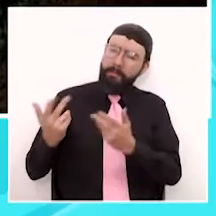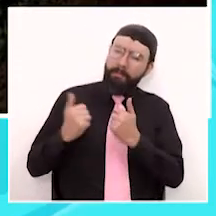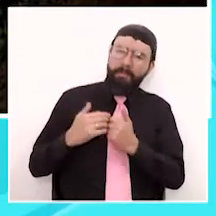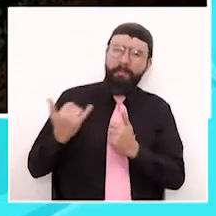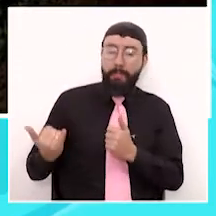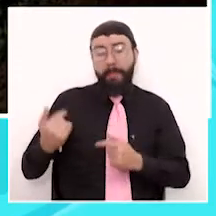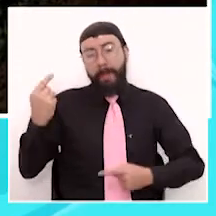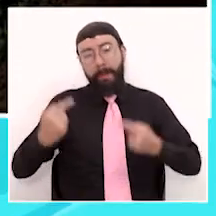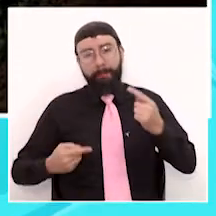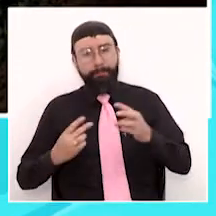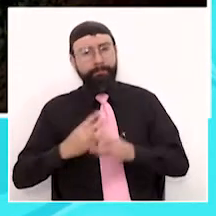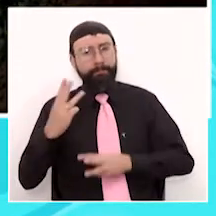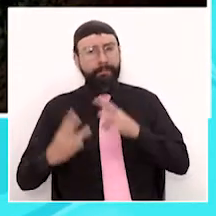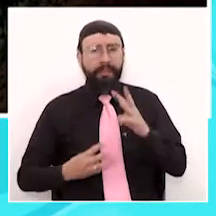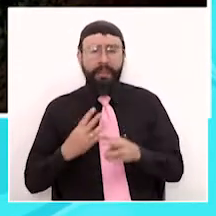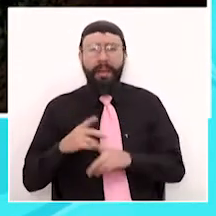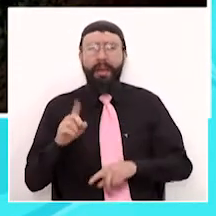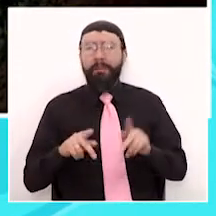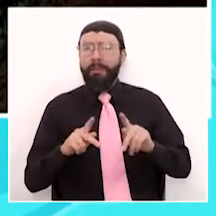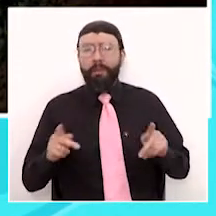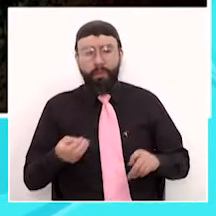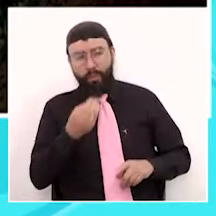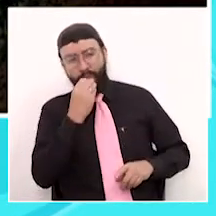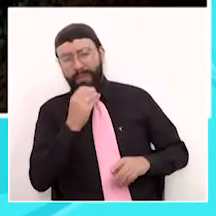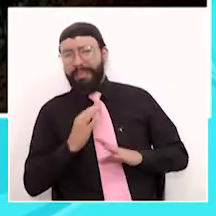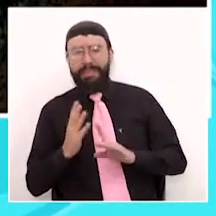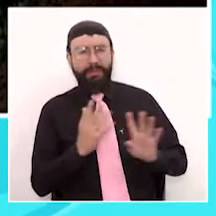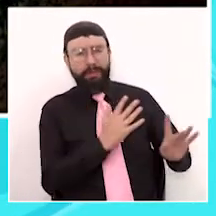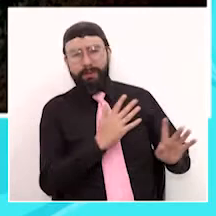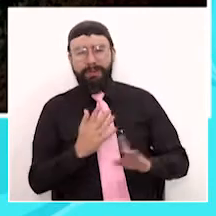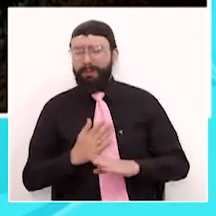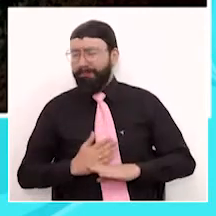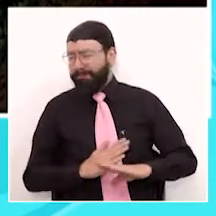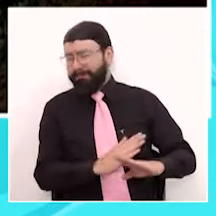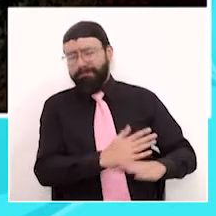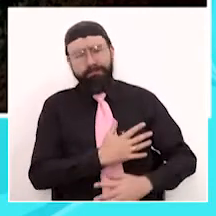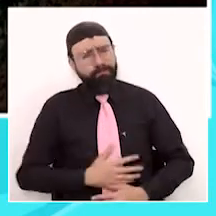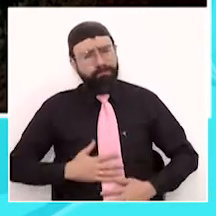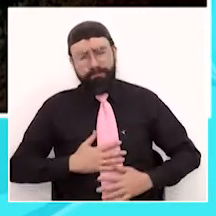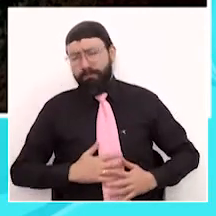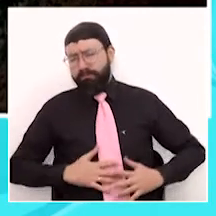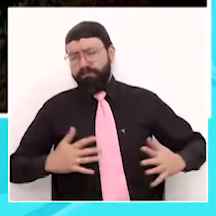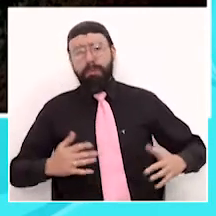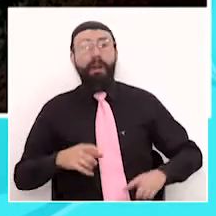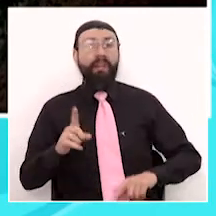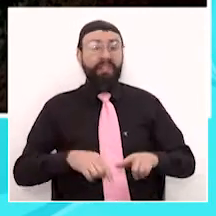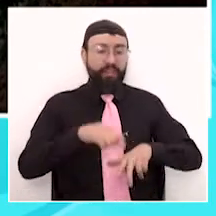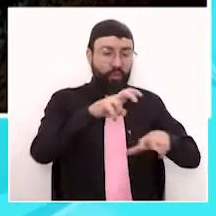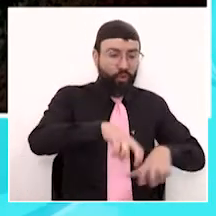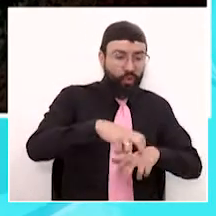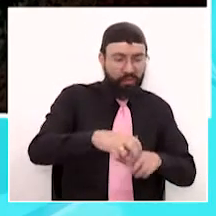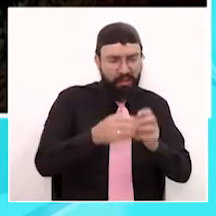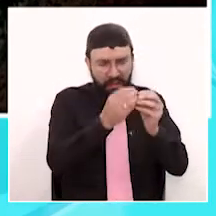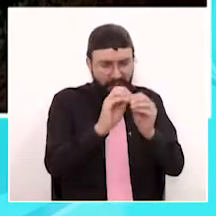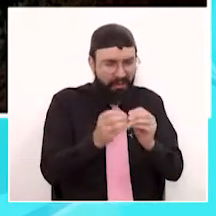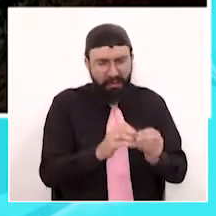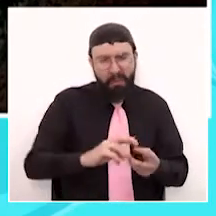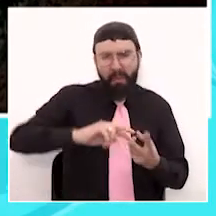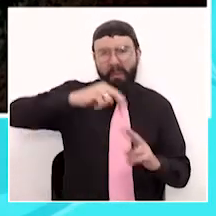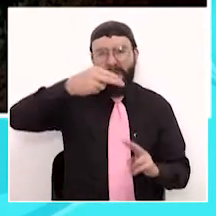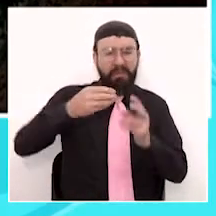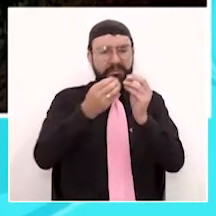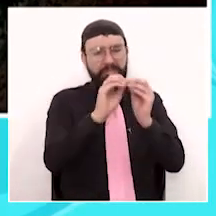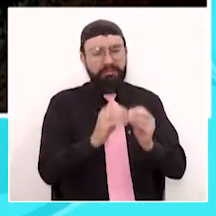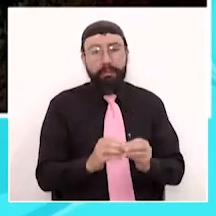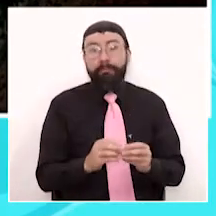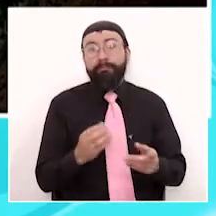generando a nivel mundial por la intolerancia al trigo, por el gluten. Sabemos que muchos cultivos son manipulados genéticamente, y también que hablemos un